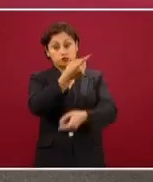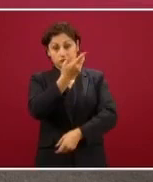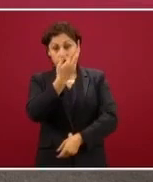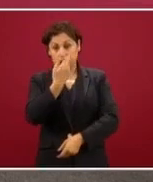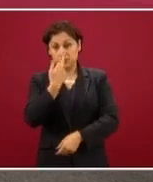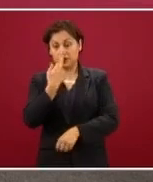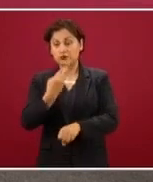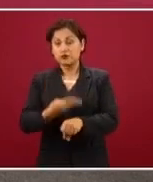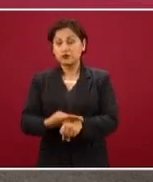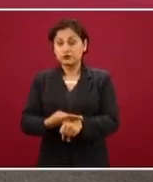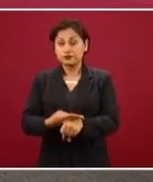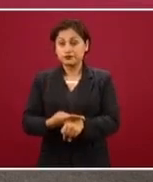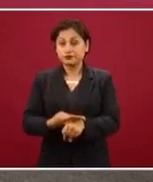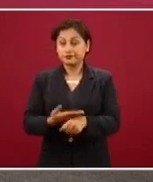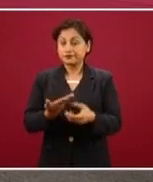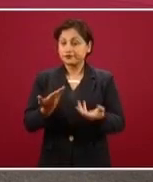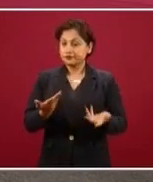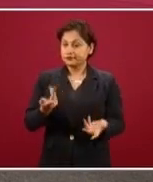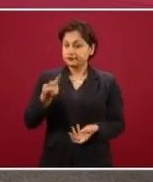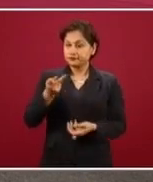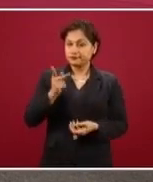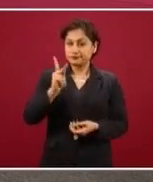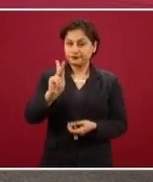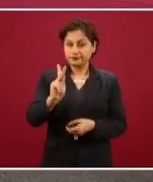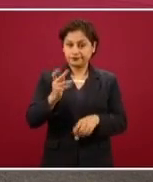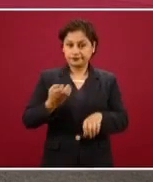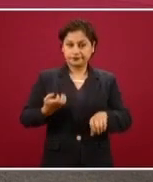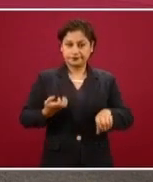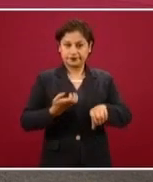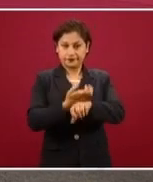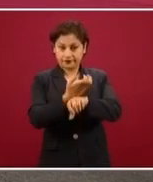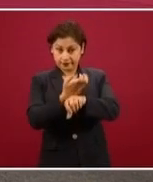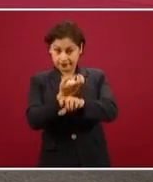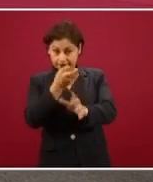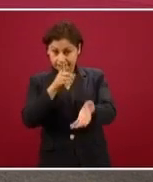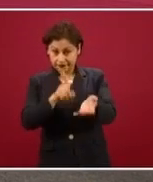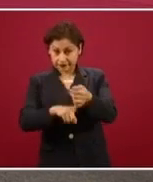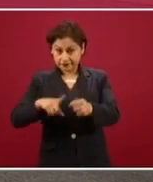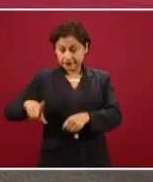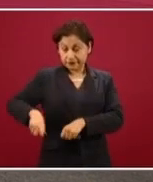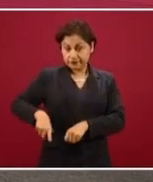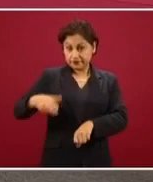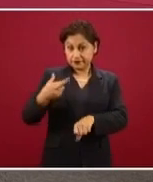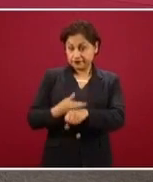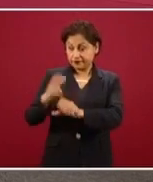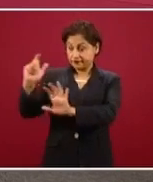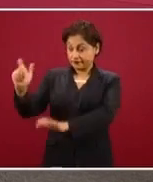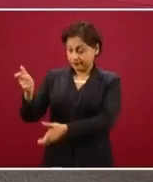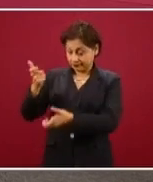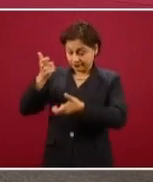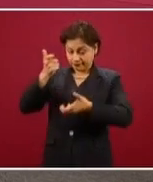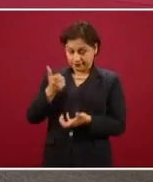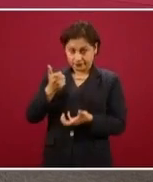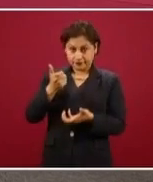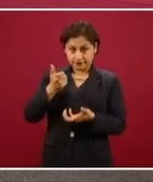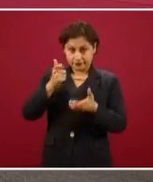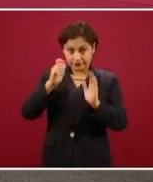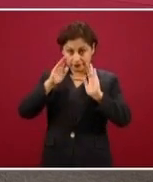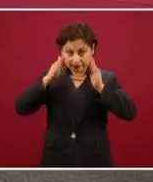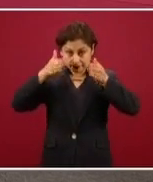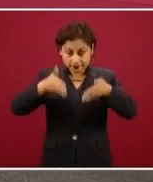y no todos los gobiernos estatales utilizaban los recursos de salud, el presupuesto de salud,